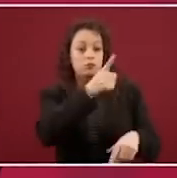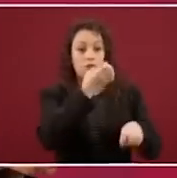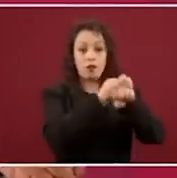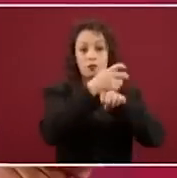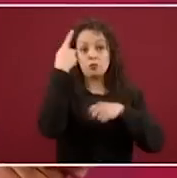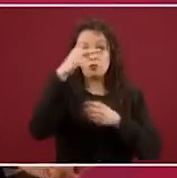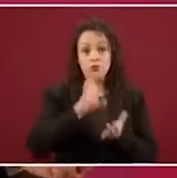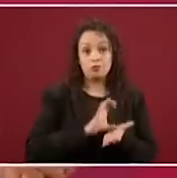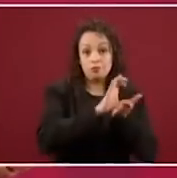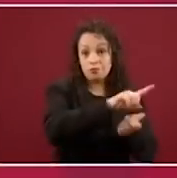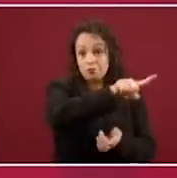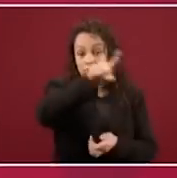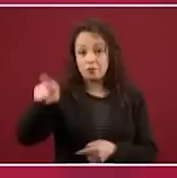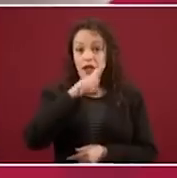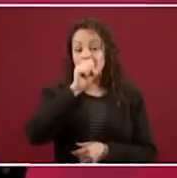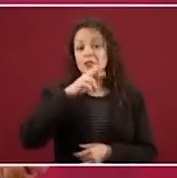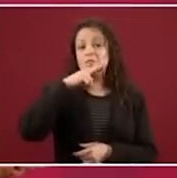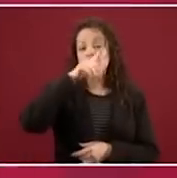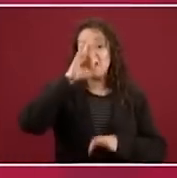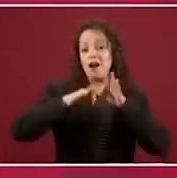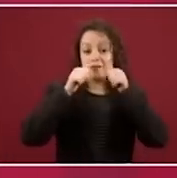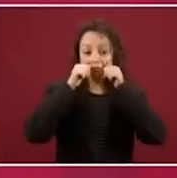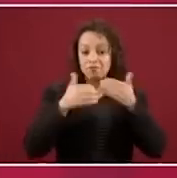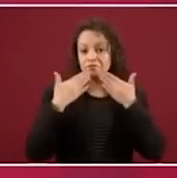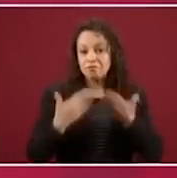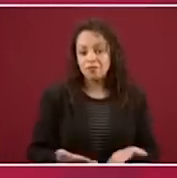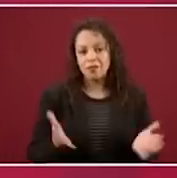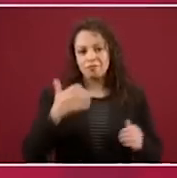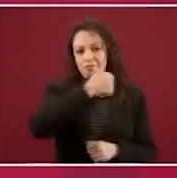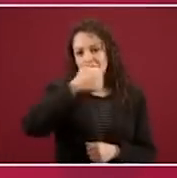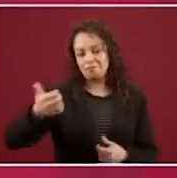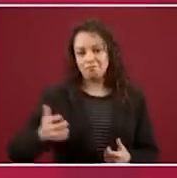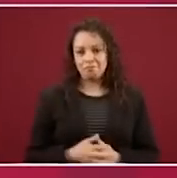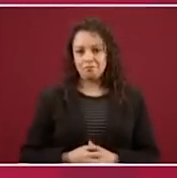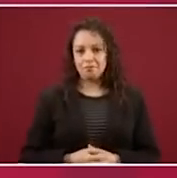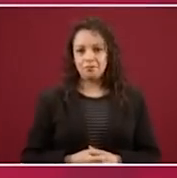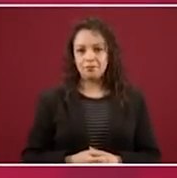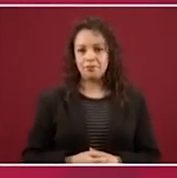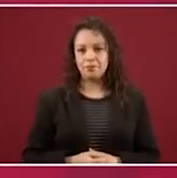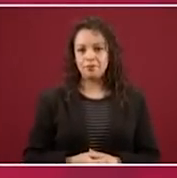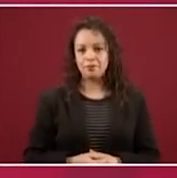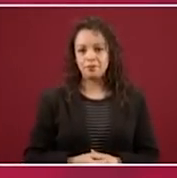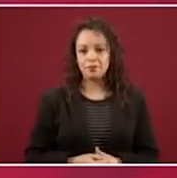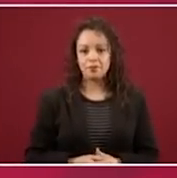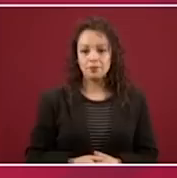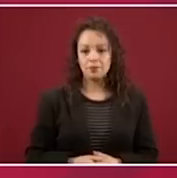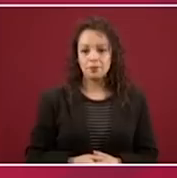la competencia, además, esa es parte de la democracia. O sea, no debemos